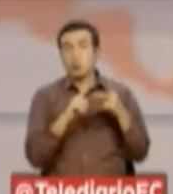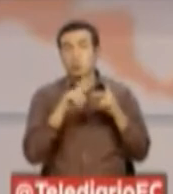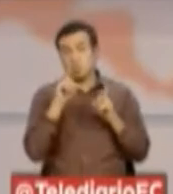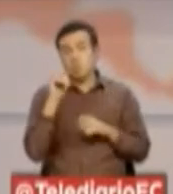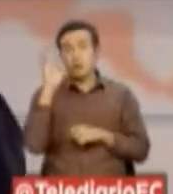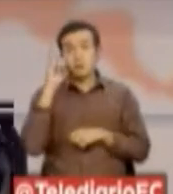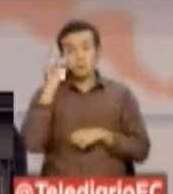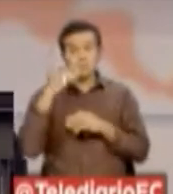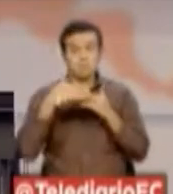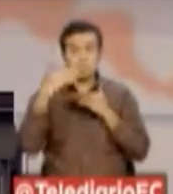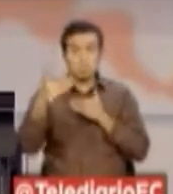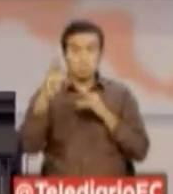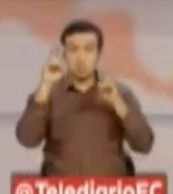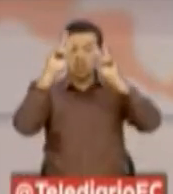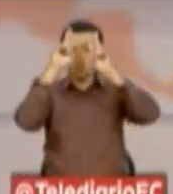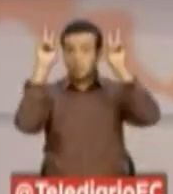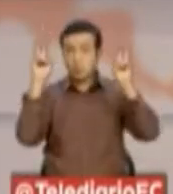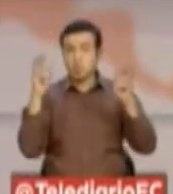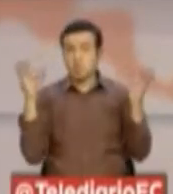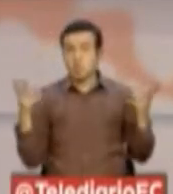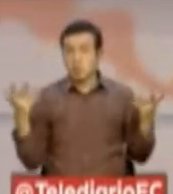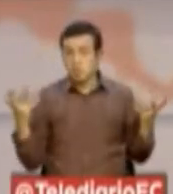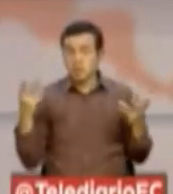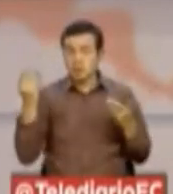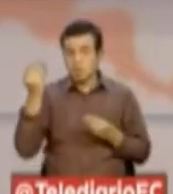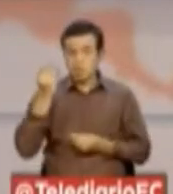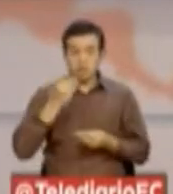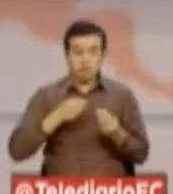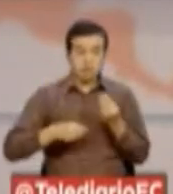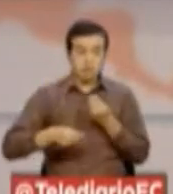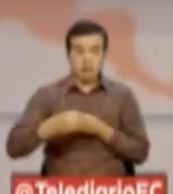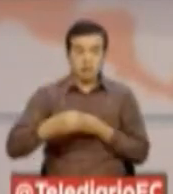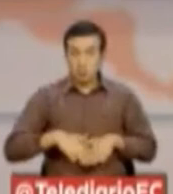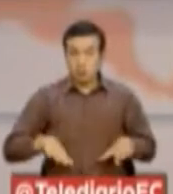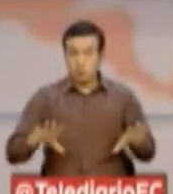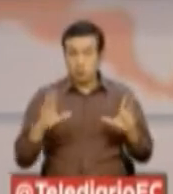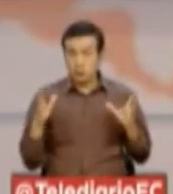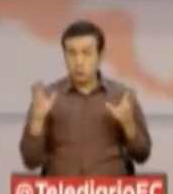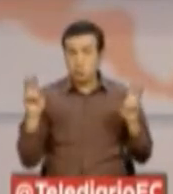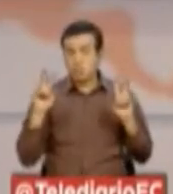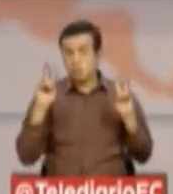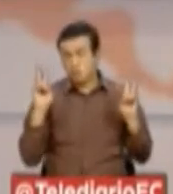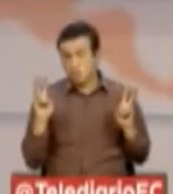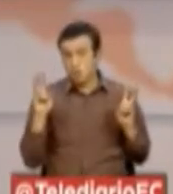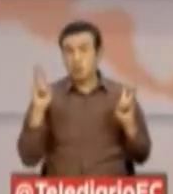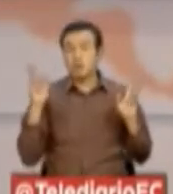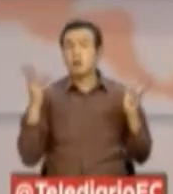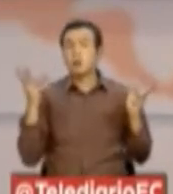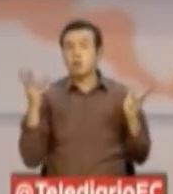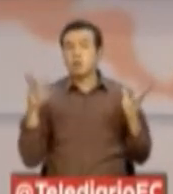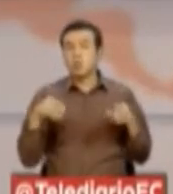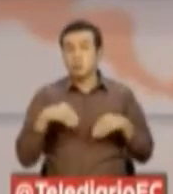como el tema de la inversión que tenemos que hacer sobre la posición que tenemos que adoptar sobre temas de minería